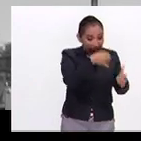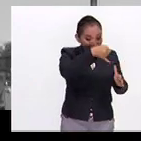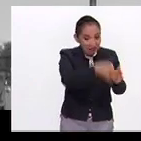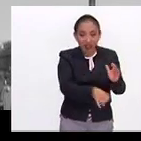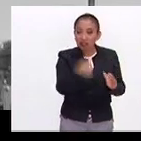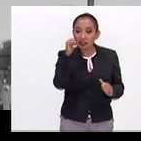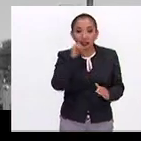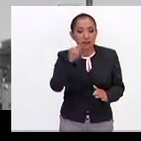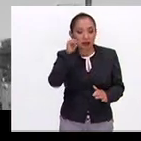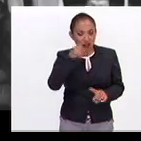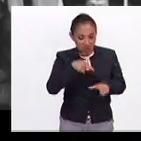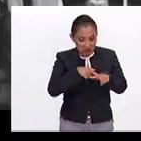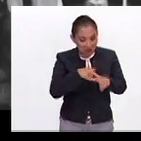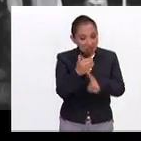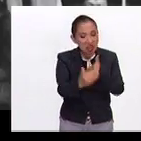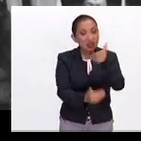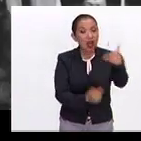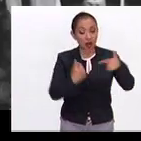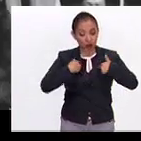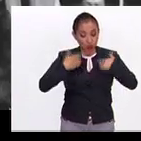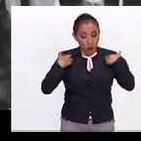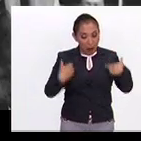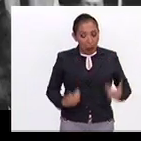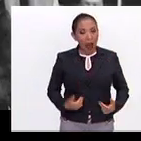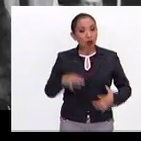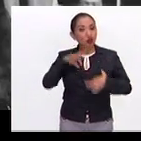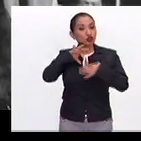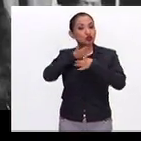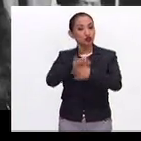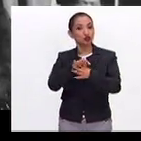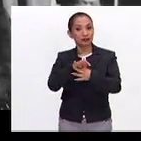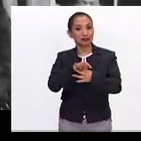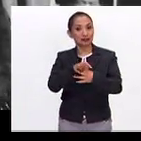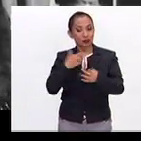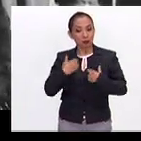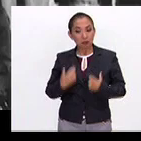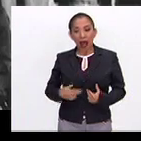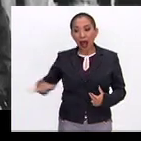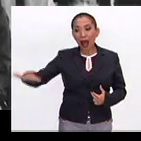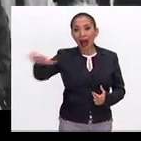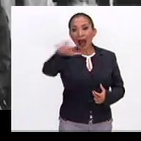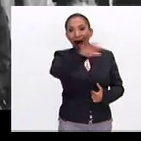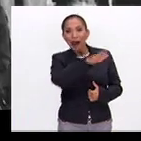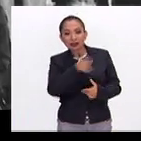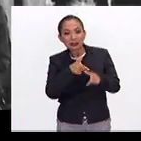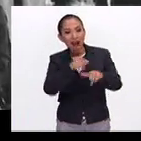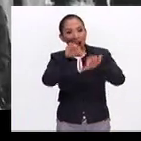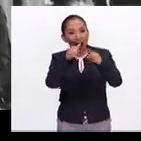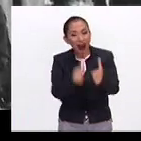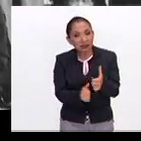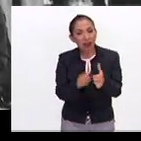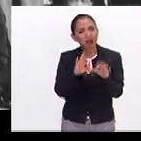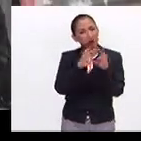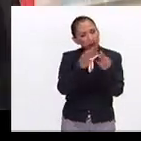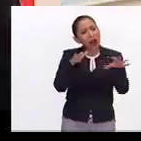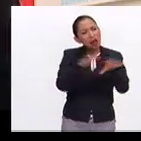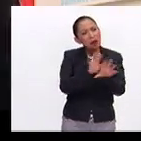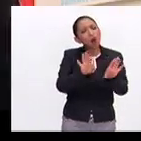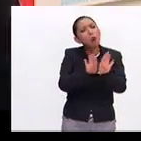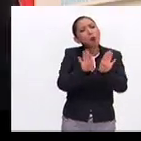estará siempre vivo mientras seamos seres humanos, una sociedad humana. La forma puede